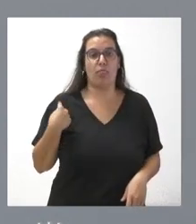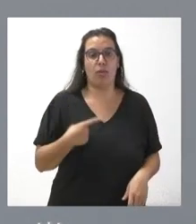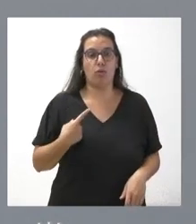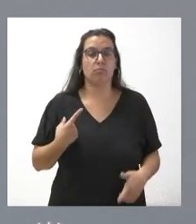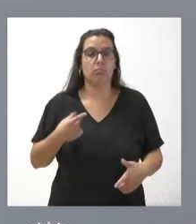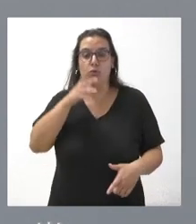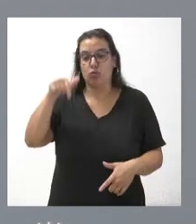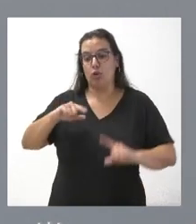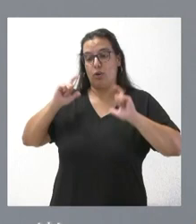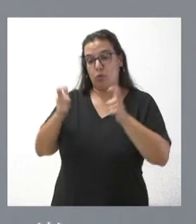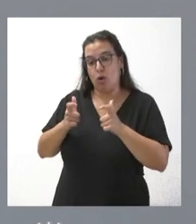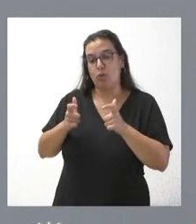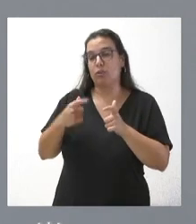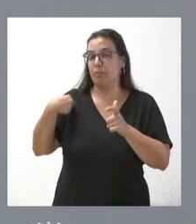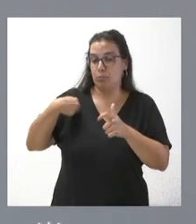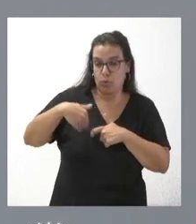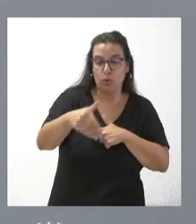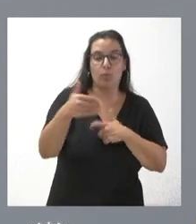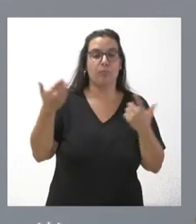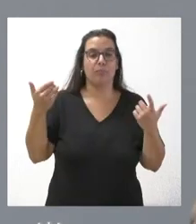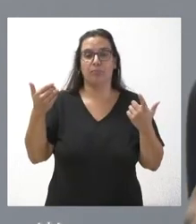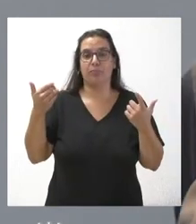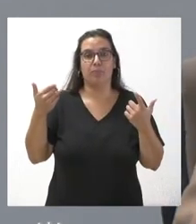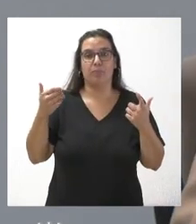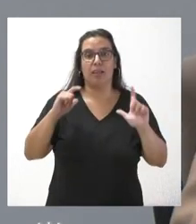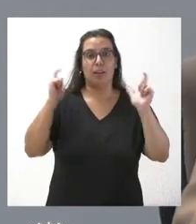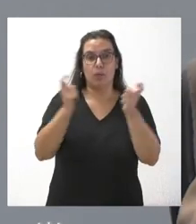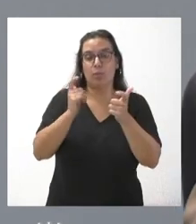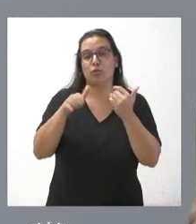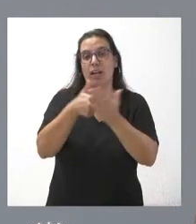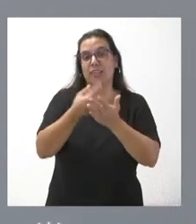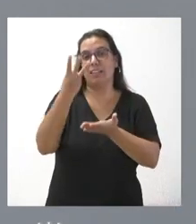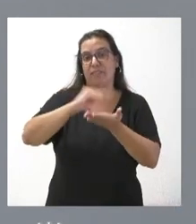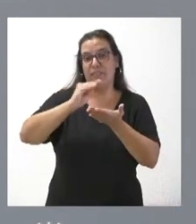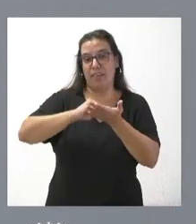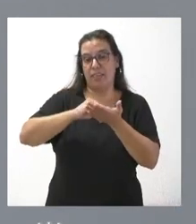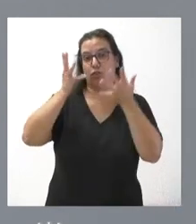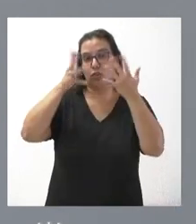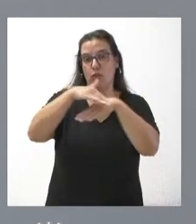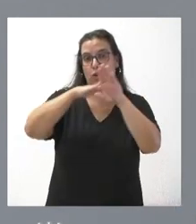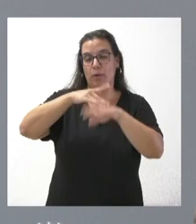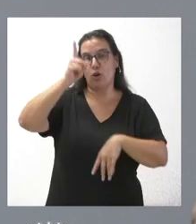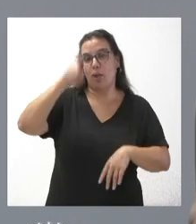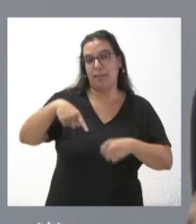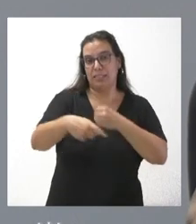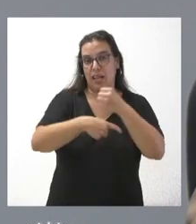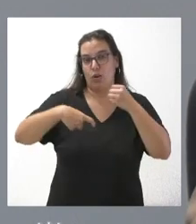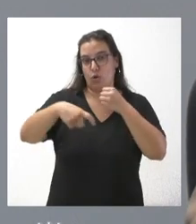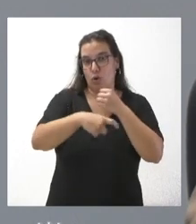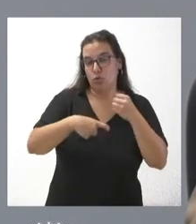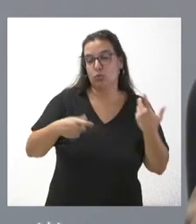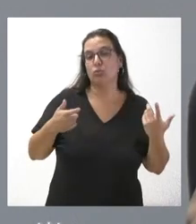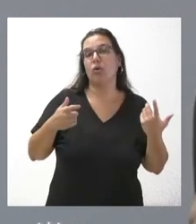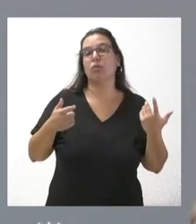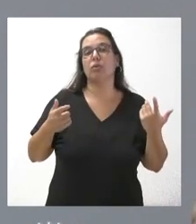hemos reunido hoy, con la que nos volveremos a reunir hasta tres veces como Consejo de Gobierno en este mes de agosto. Esta es la tarea